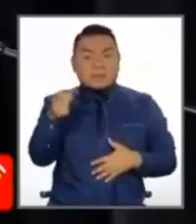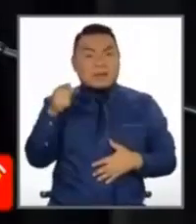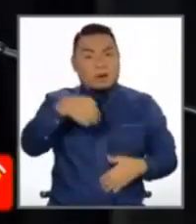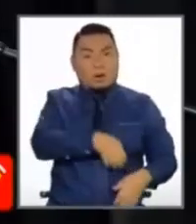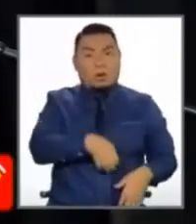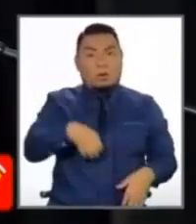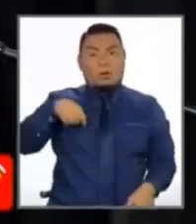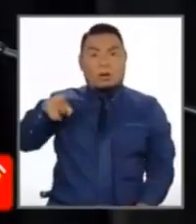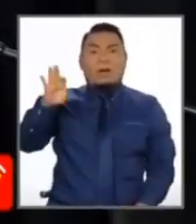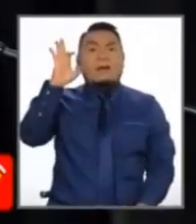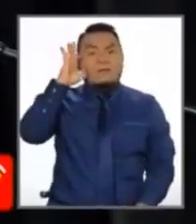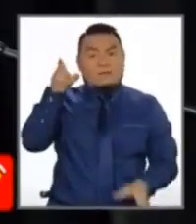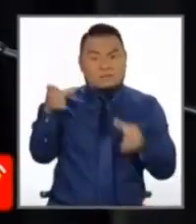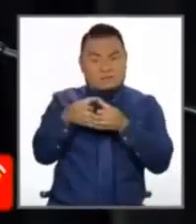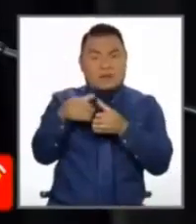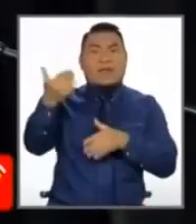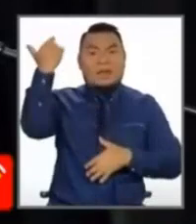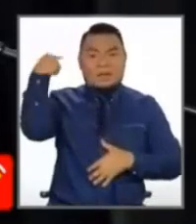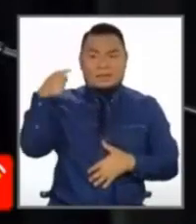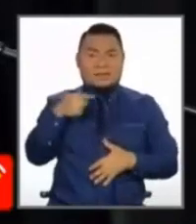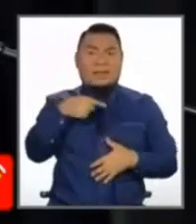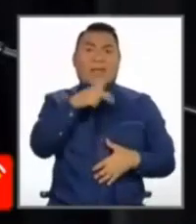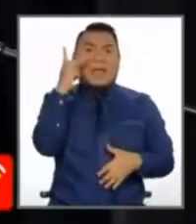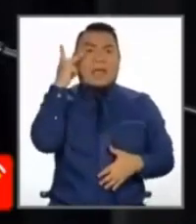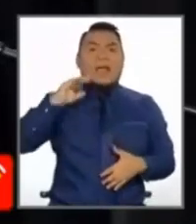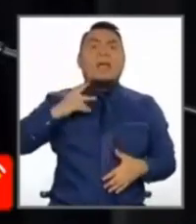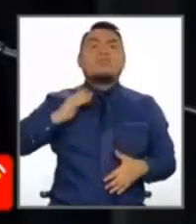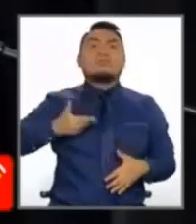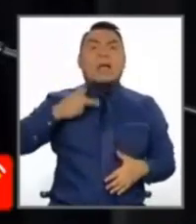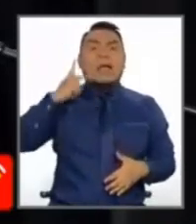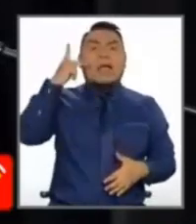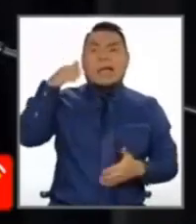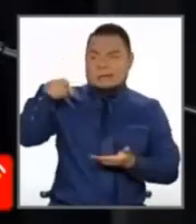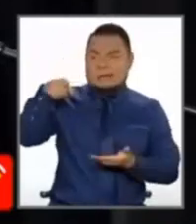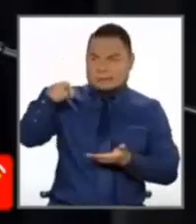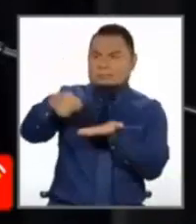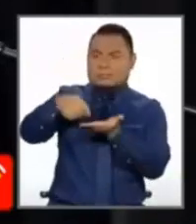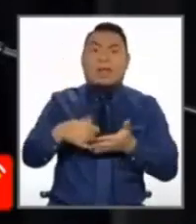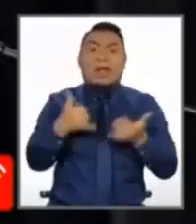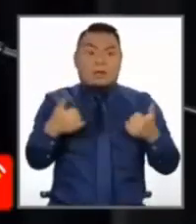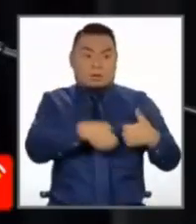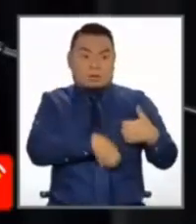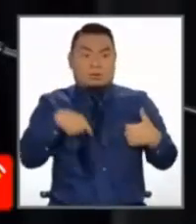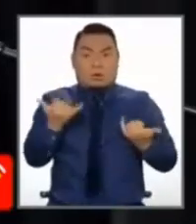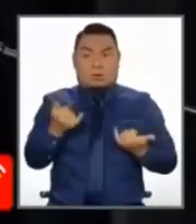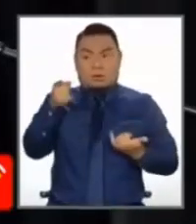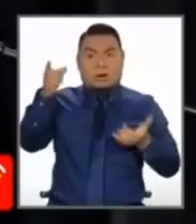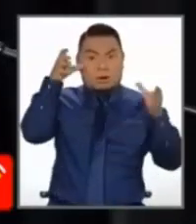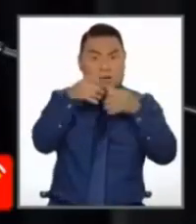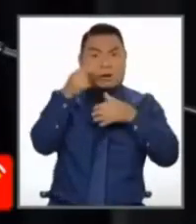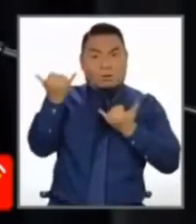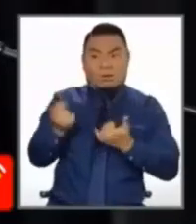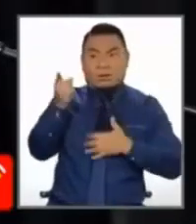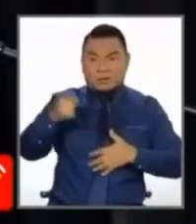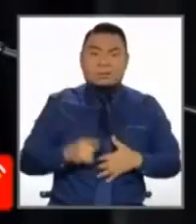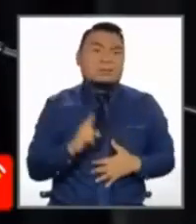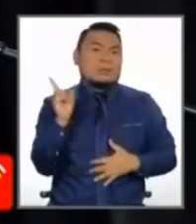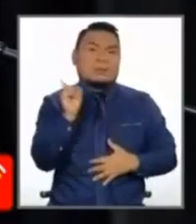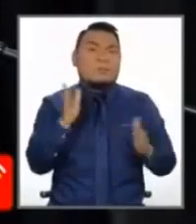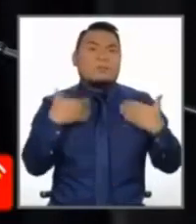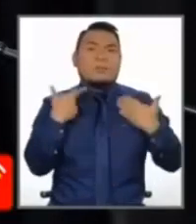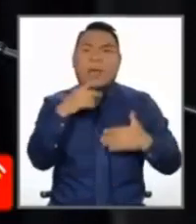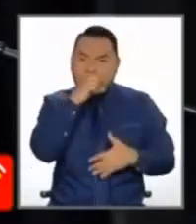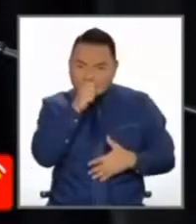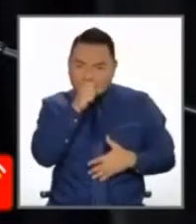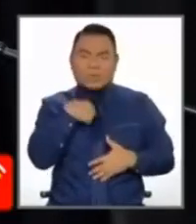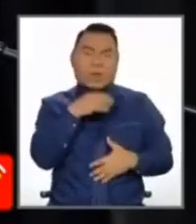los congresistas del fujimorismo en ese momento enviados por la señora K, también muchos congresistas que hoy están en el Congreso. Y no podemos